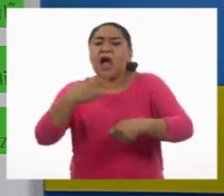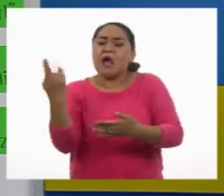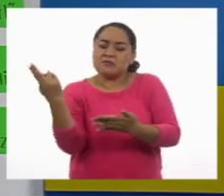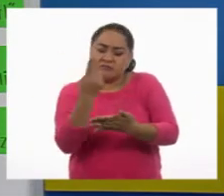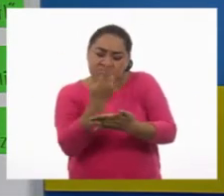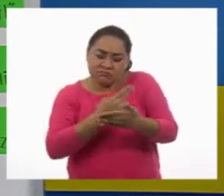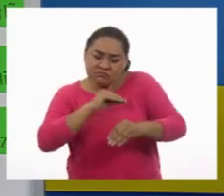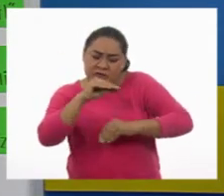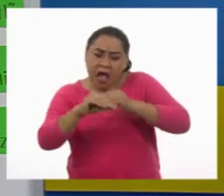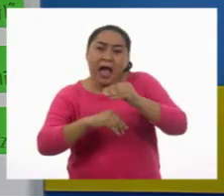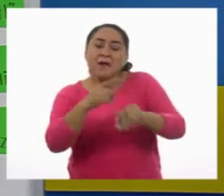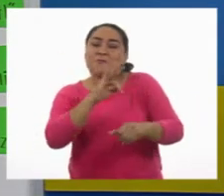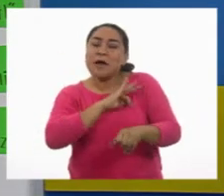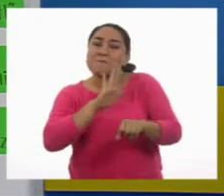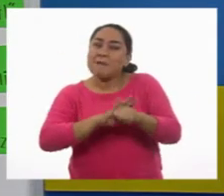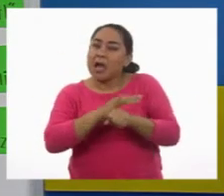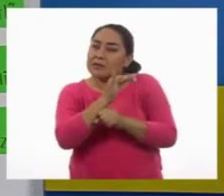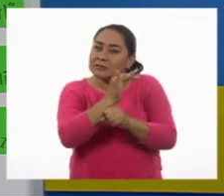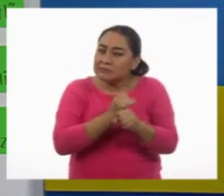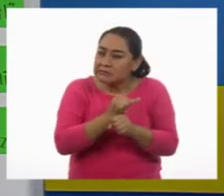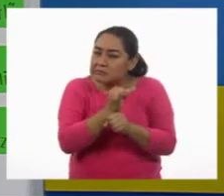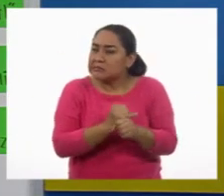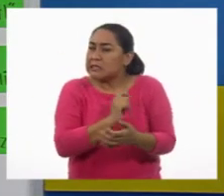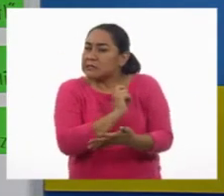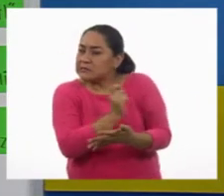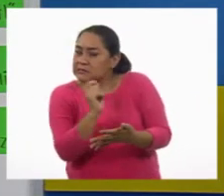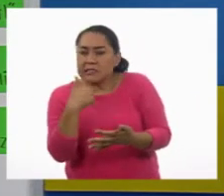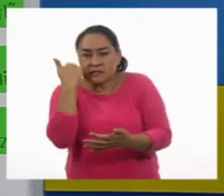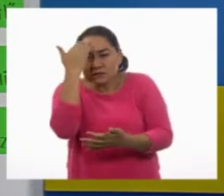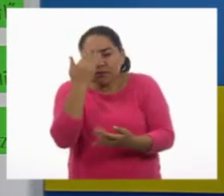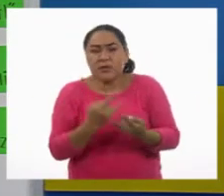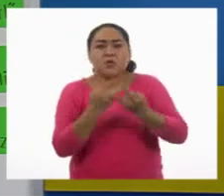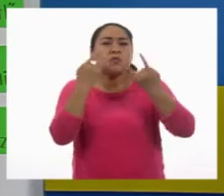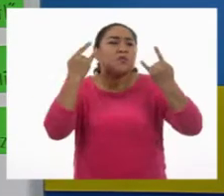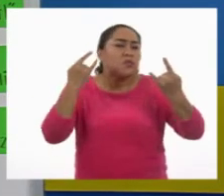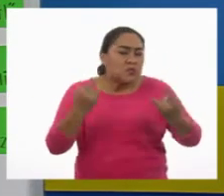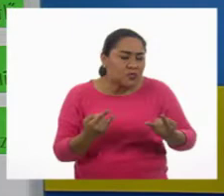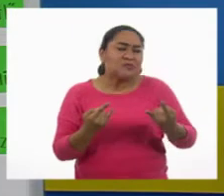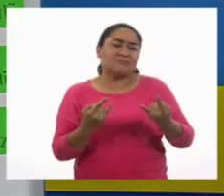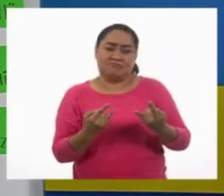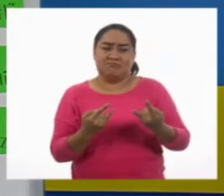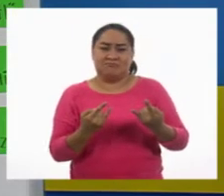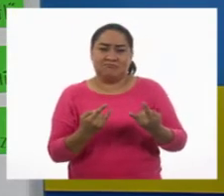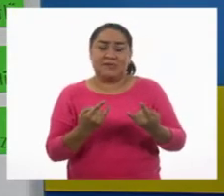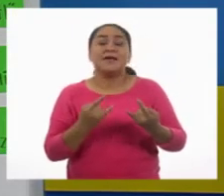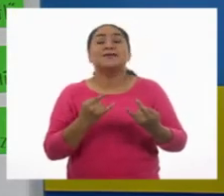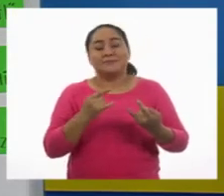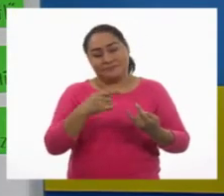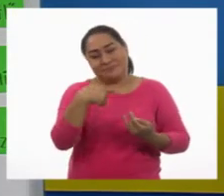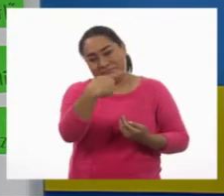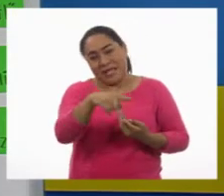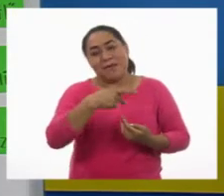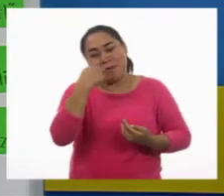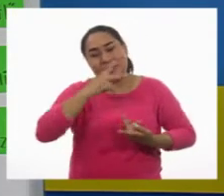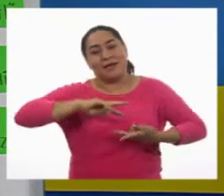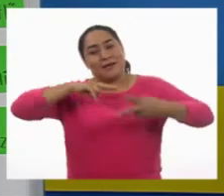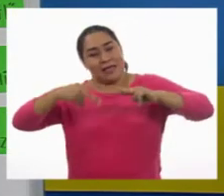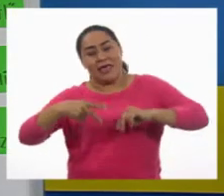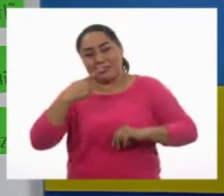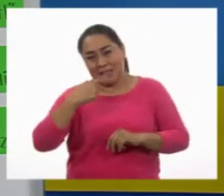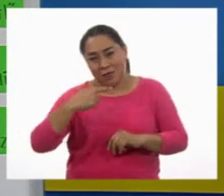historiador, detective, patchías muy guayrucayul, timo chichías